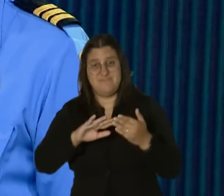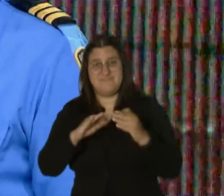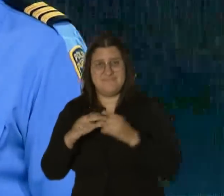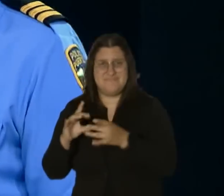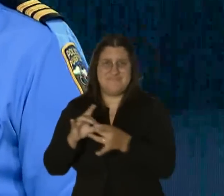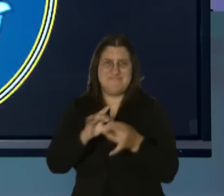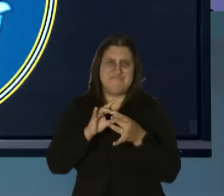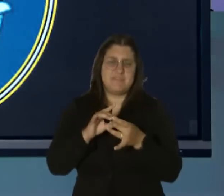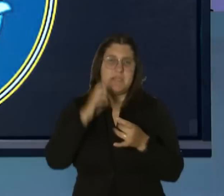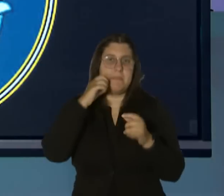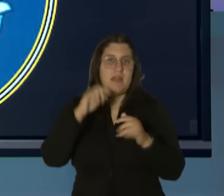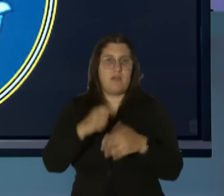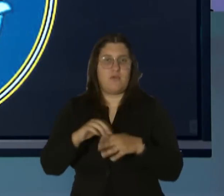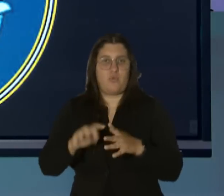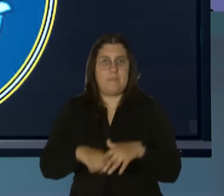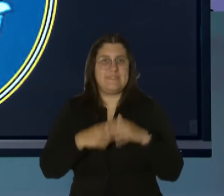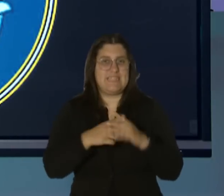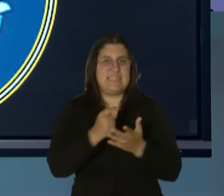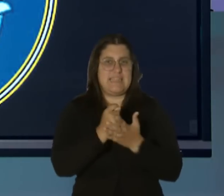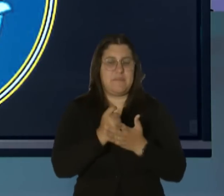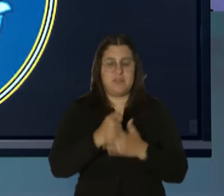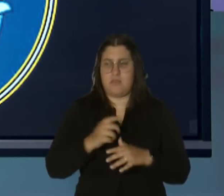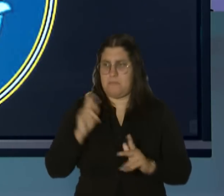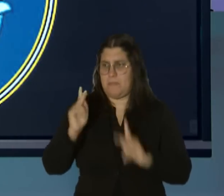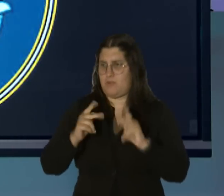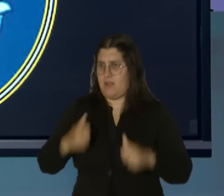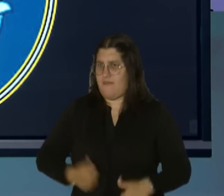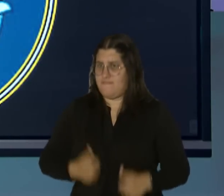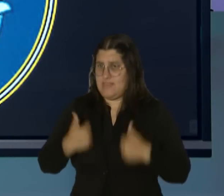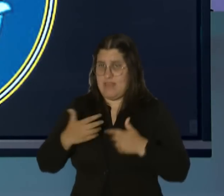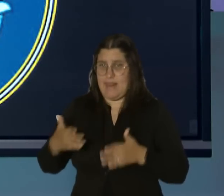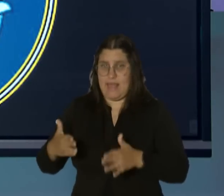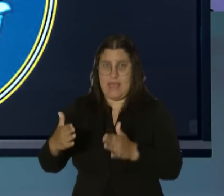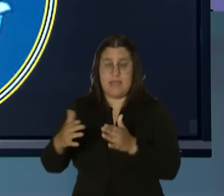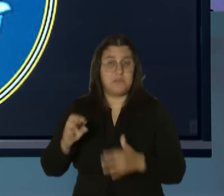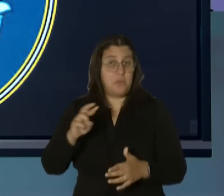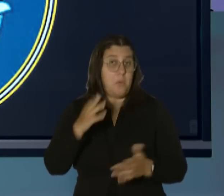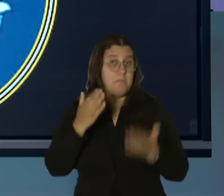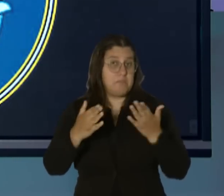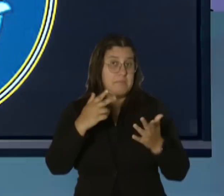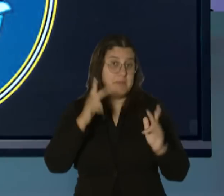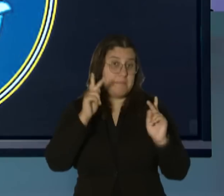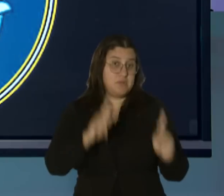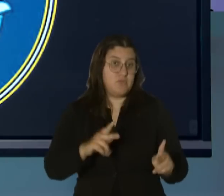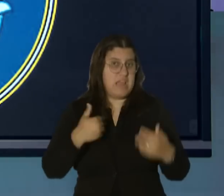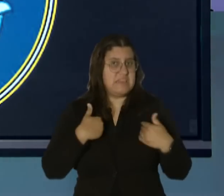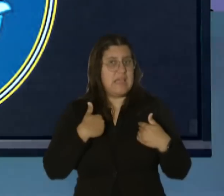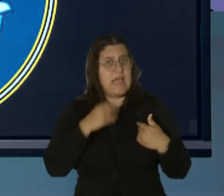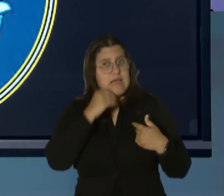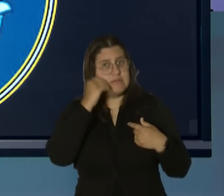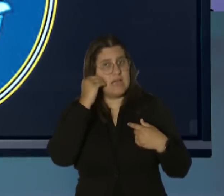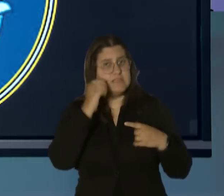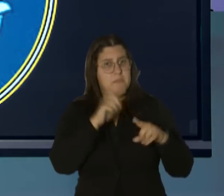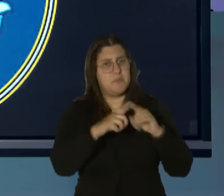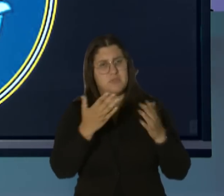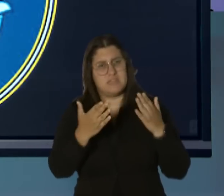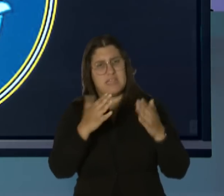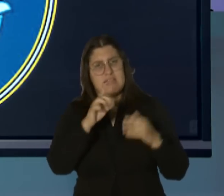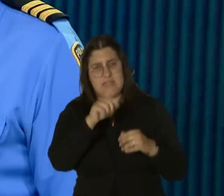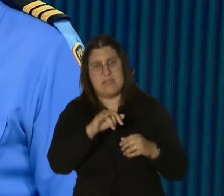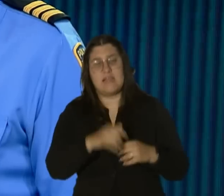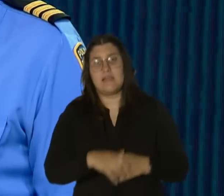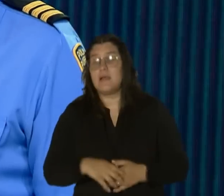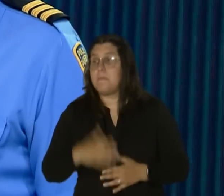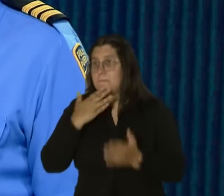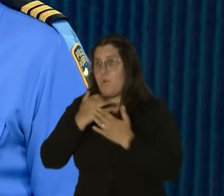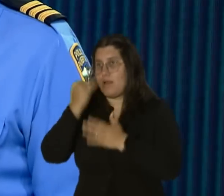tratamiento. ¿Tienen que ser personas que estén viviendo en la calle o si quizás hay alguna persona que tenga su hogar, pero que tenga esa... Buena